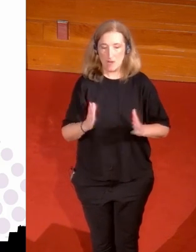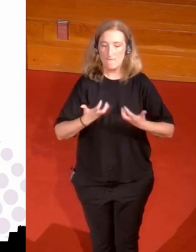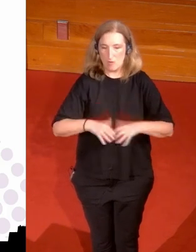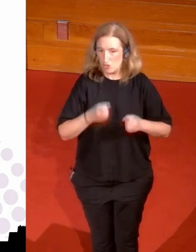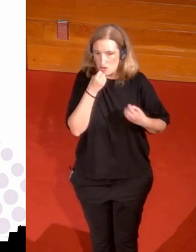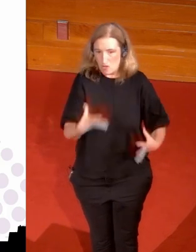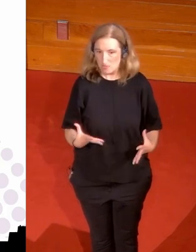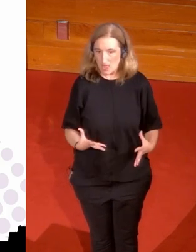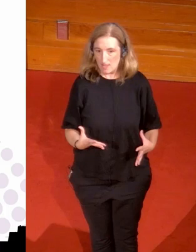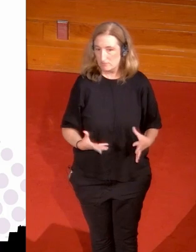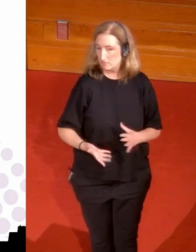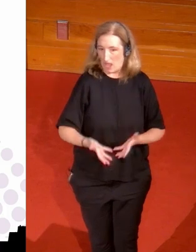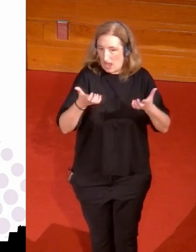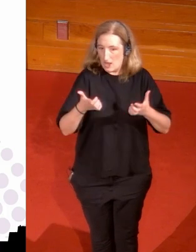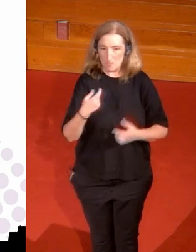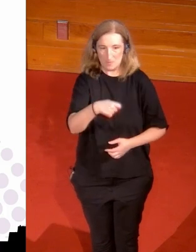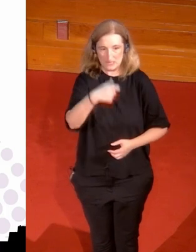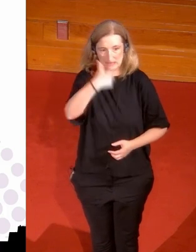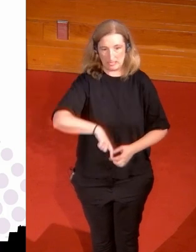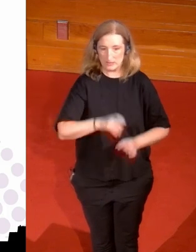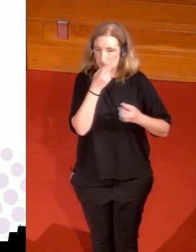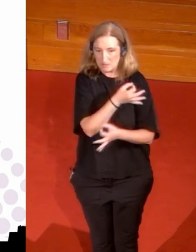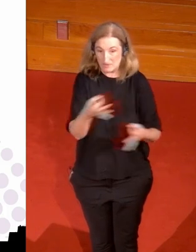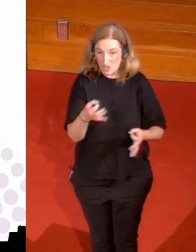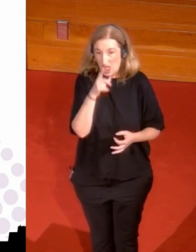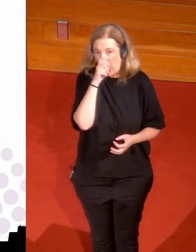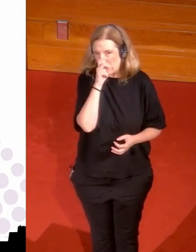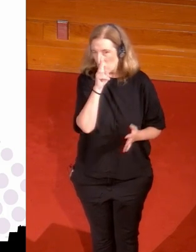determinado y en